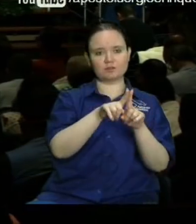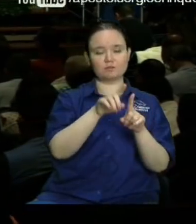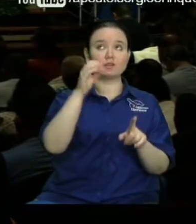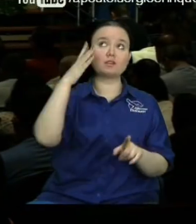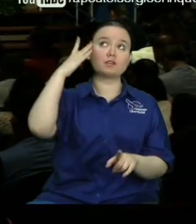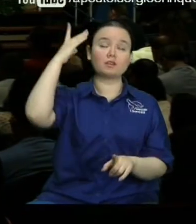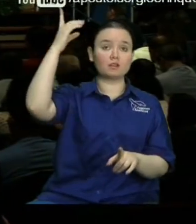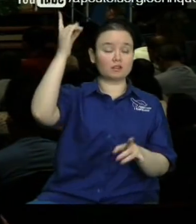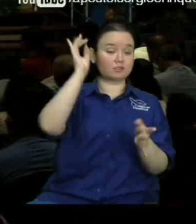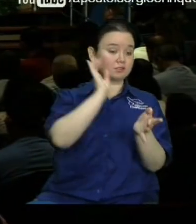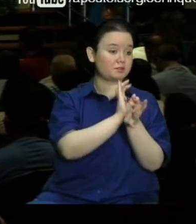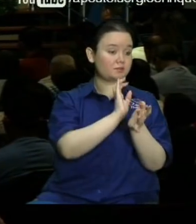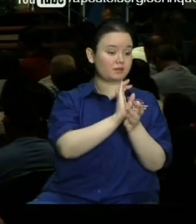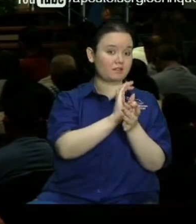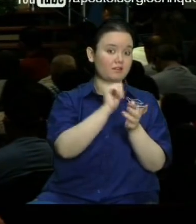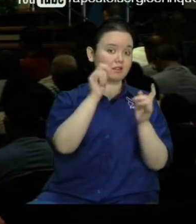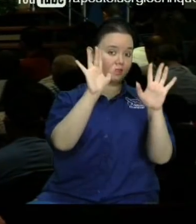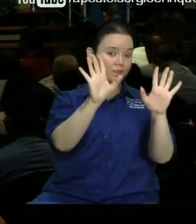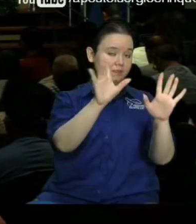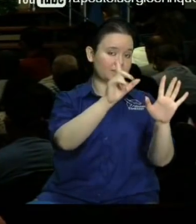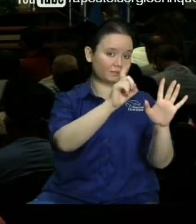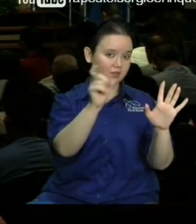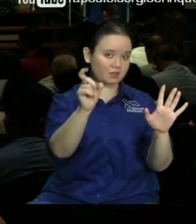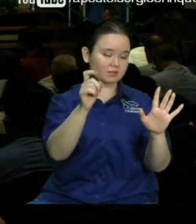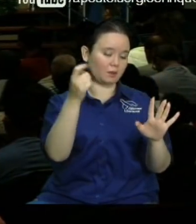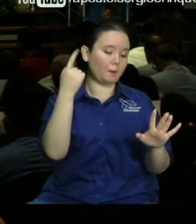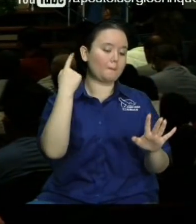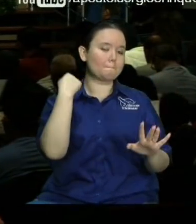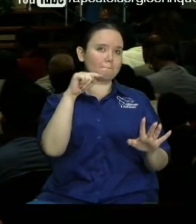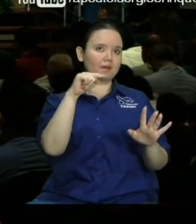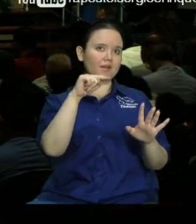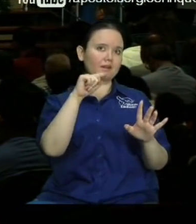Dios esperaba la décima generación para